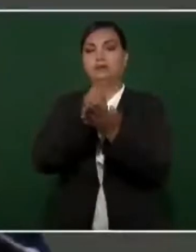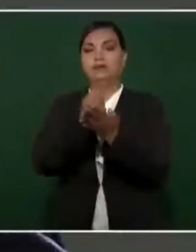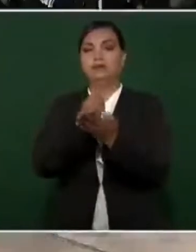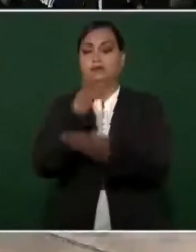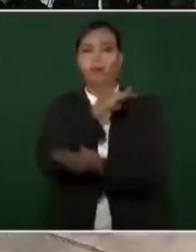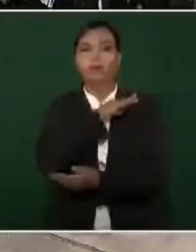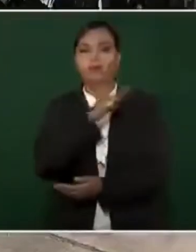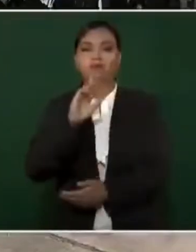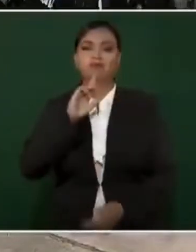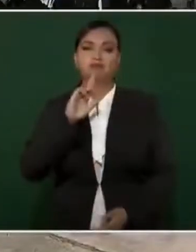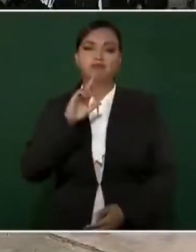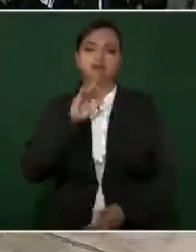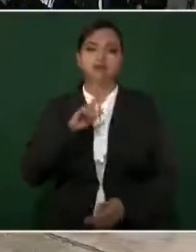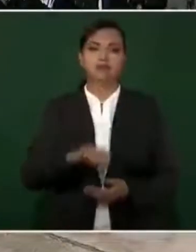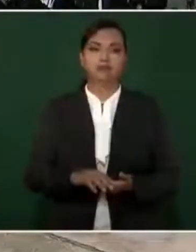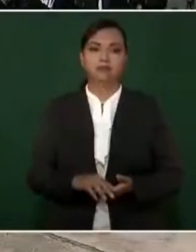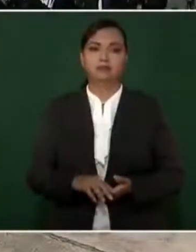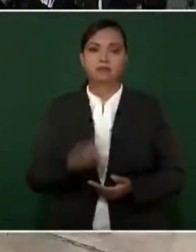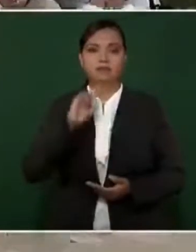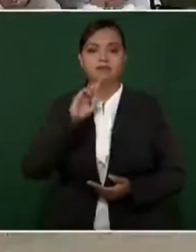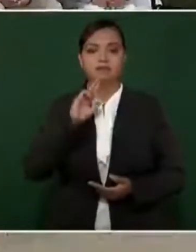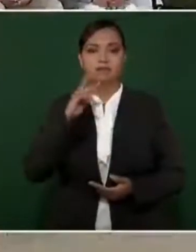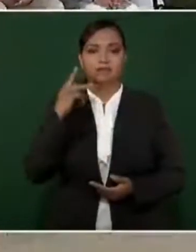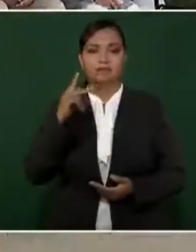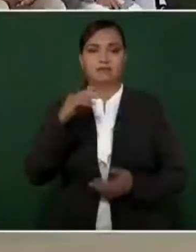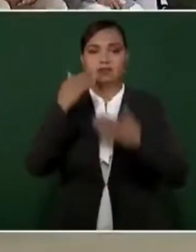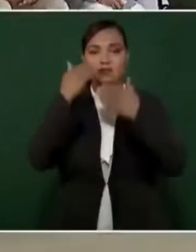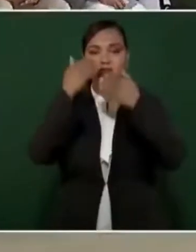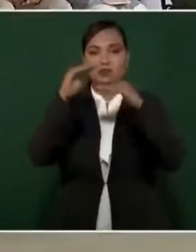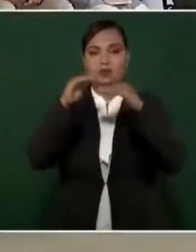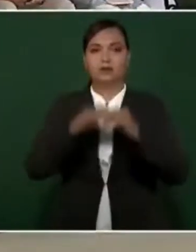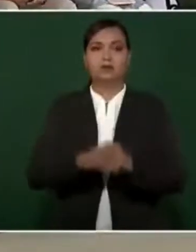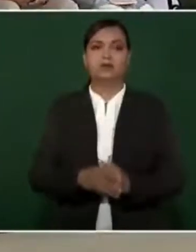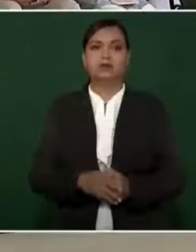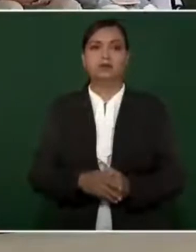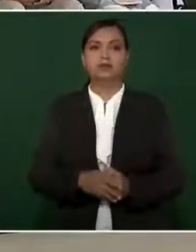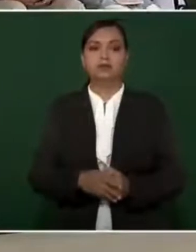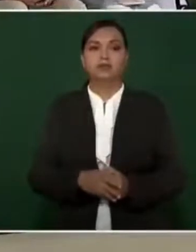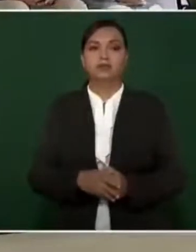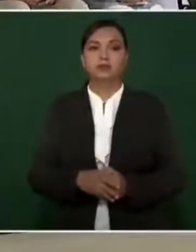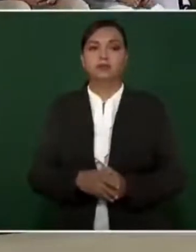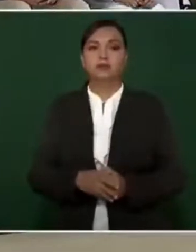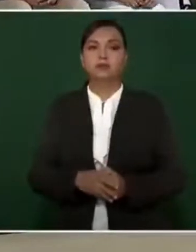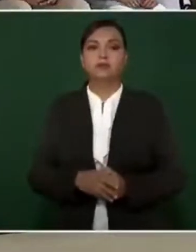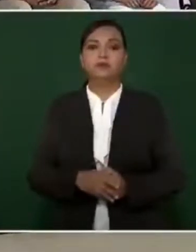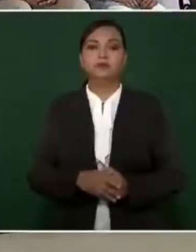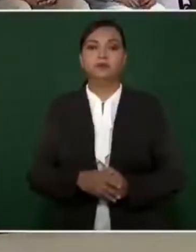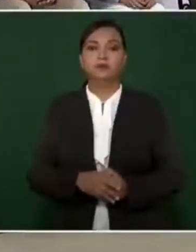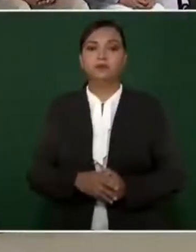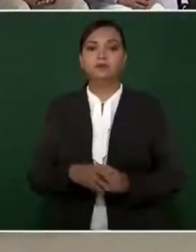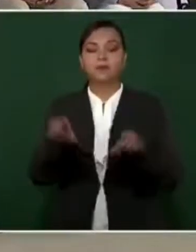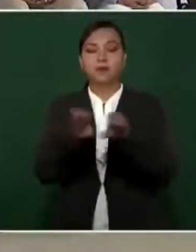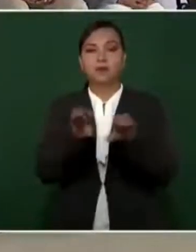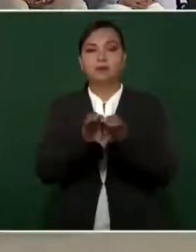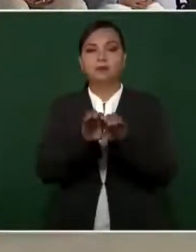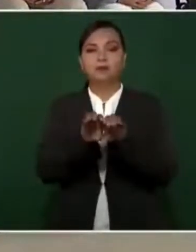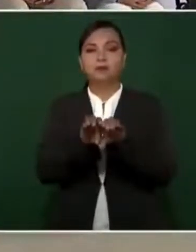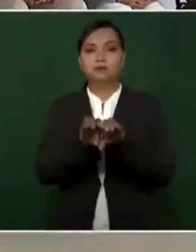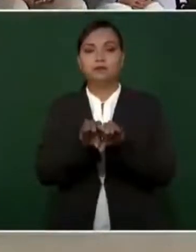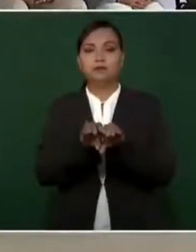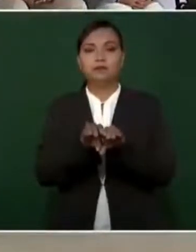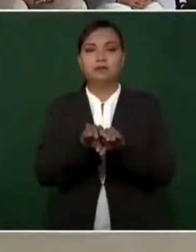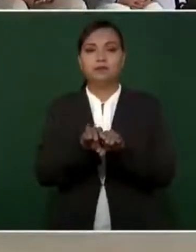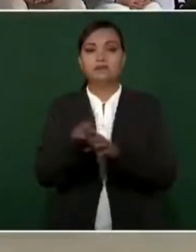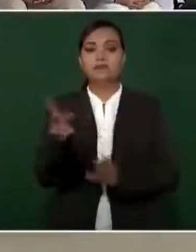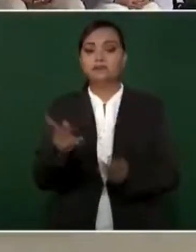responderte sobre cómo vamos a actuar o cómo va a actuar